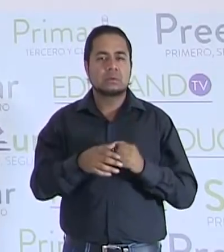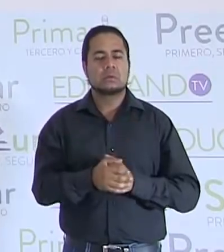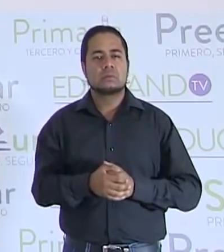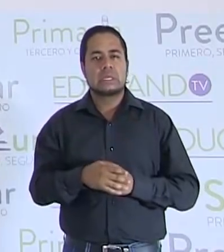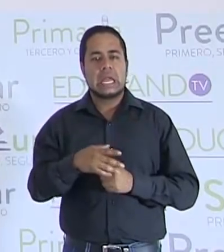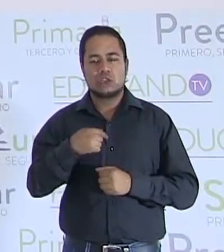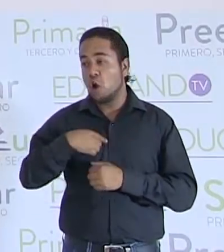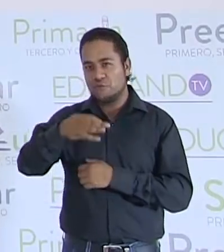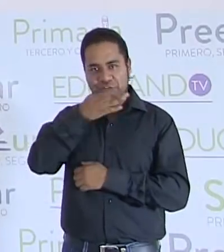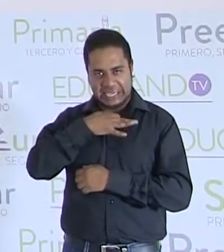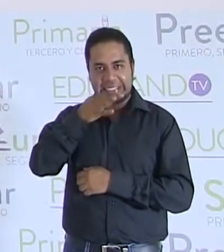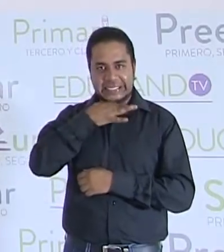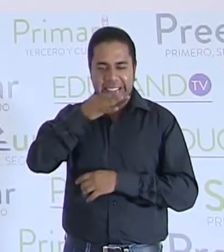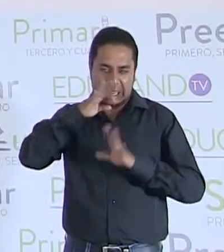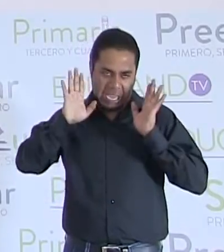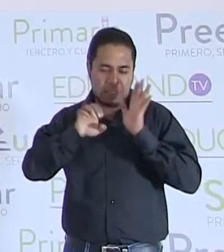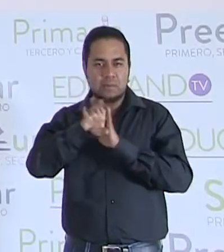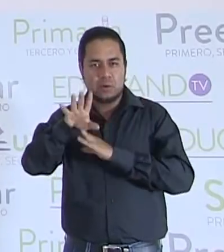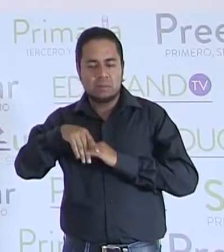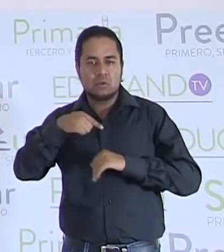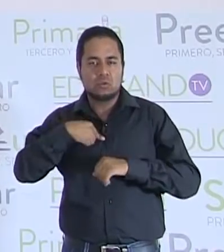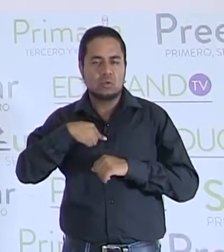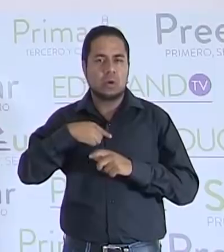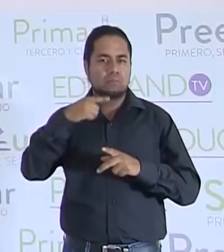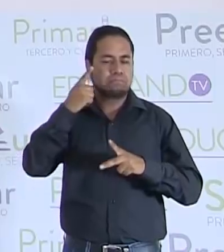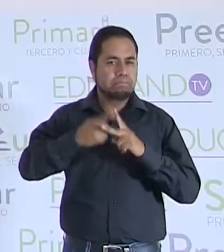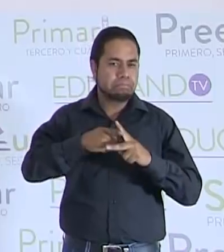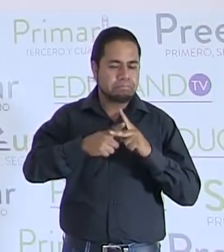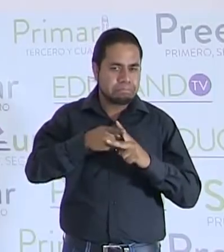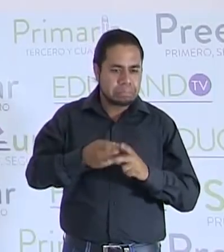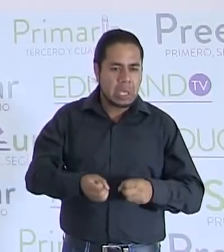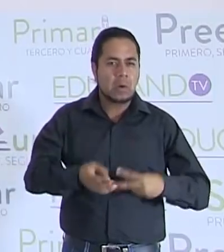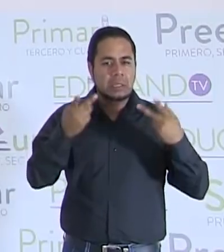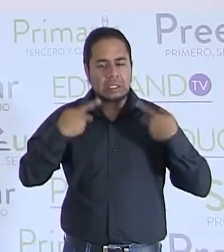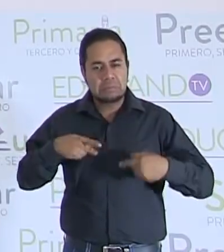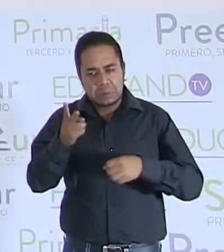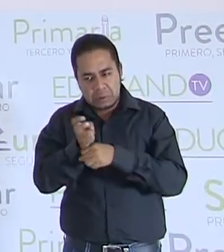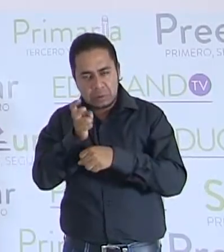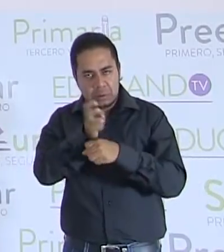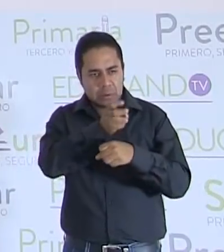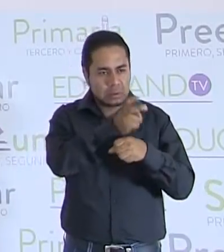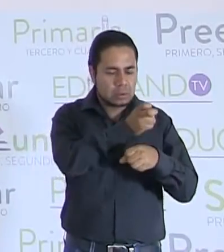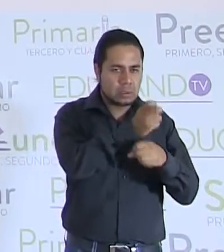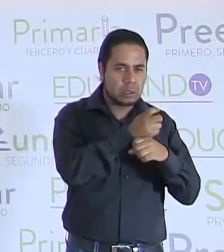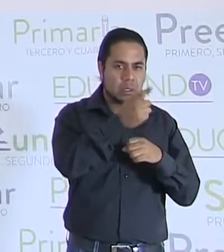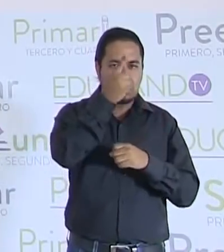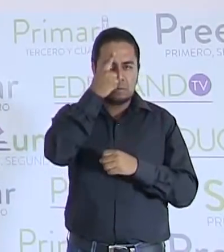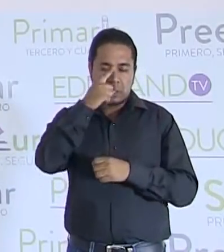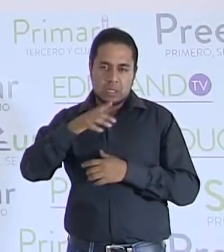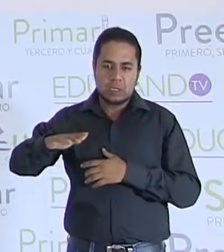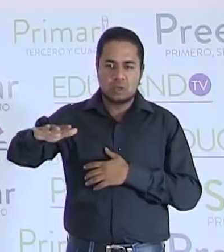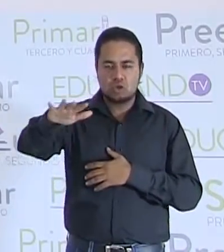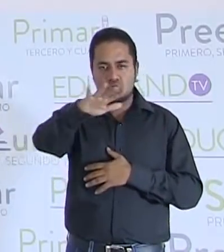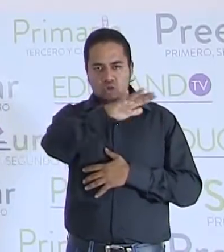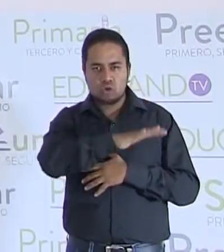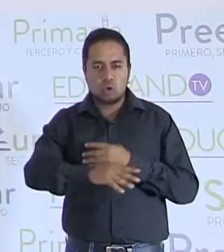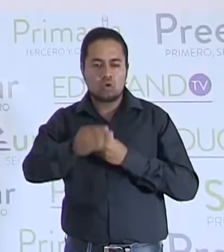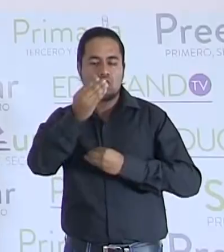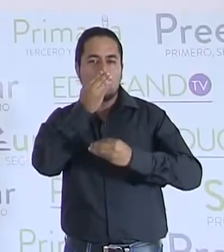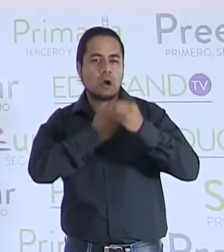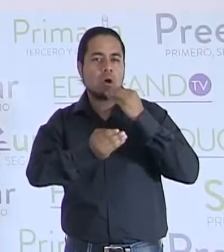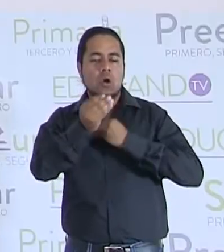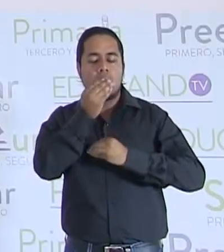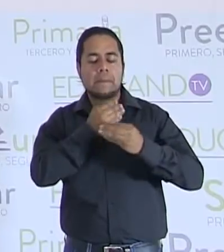organizar una fiesta, que debemos de contemplar el número de invitados para que de esa manera todos alcancen una